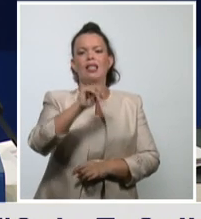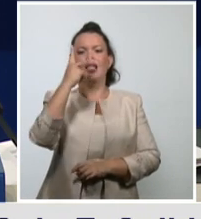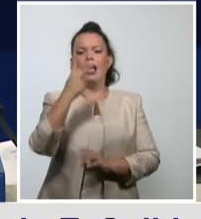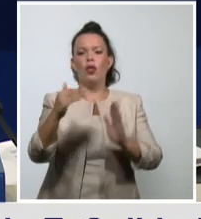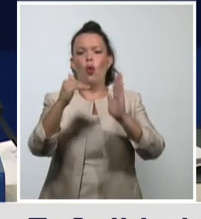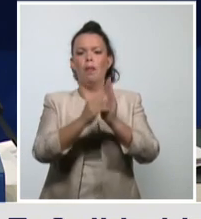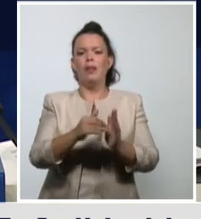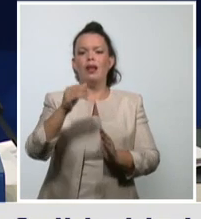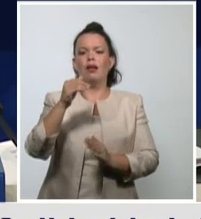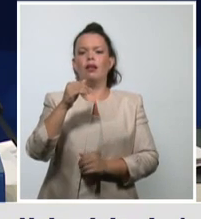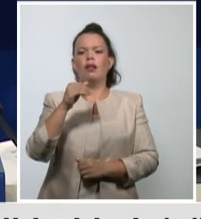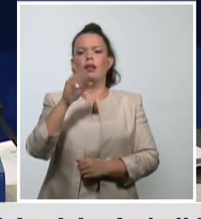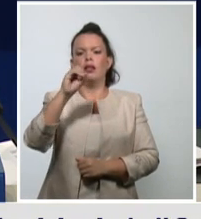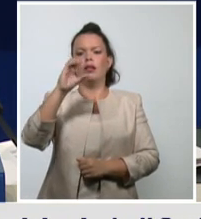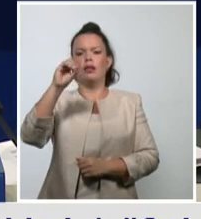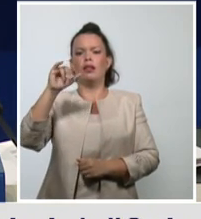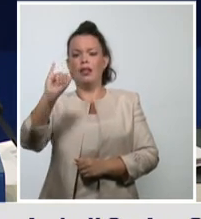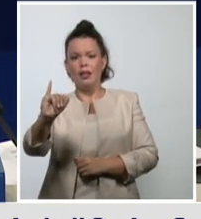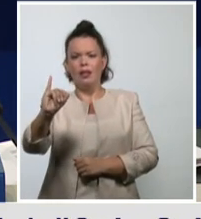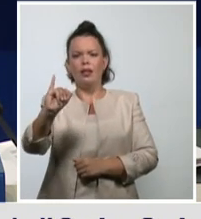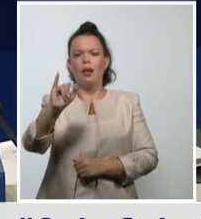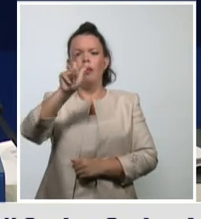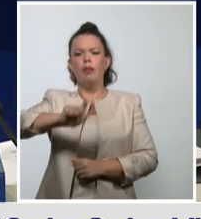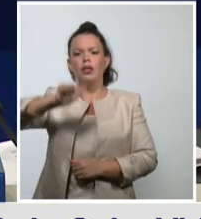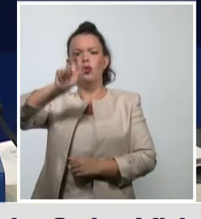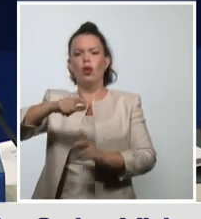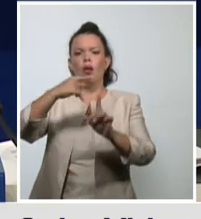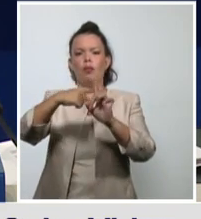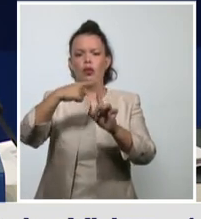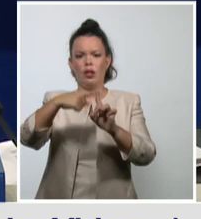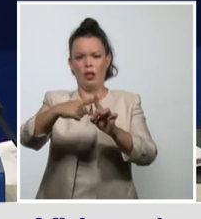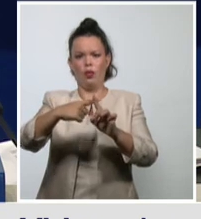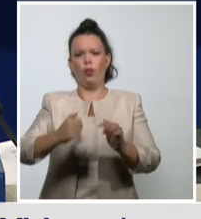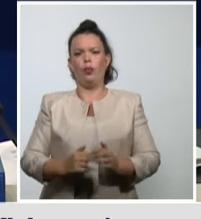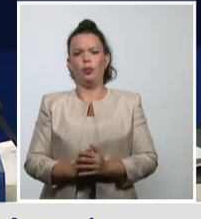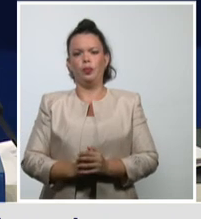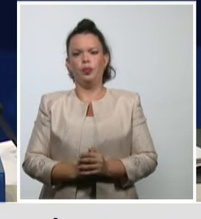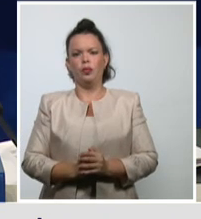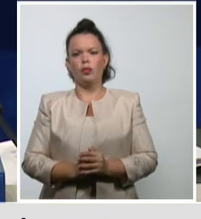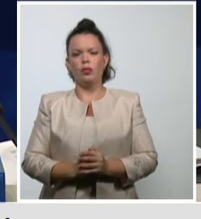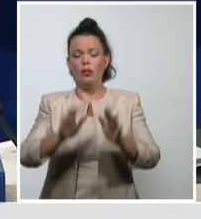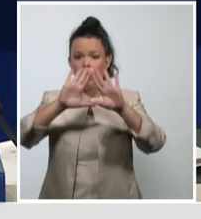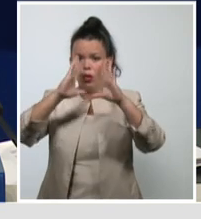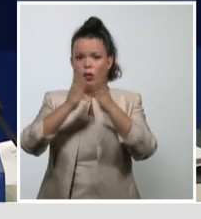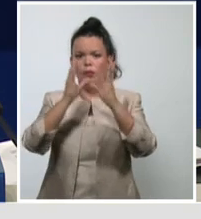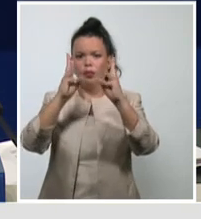62.006 casos con la enfermedad, lo cual hace un total de